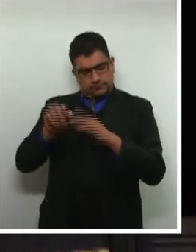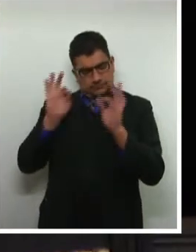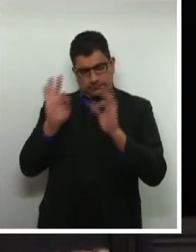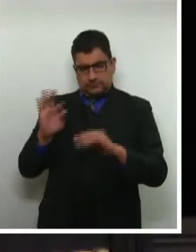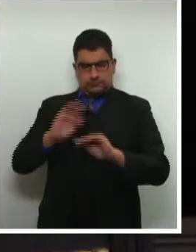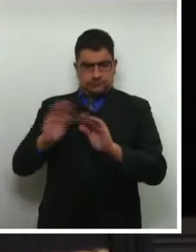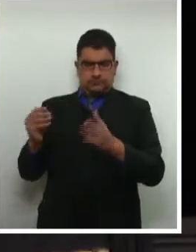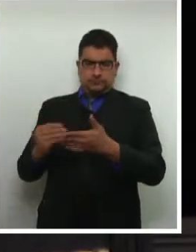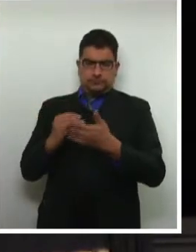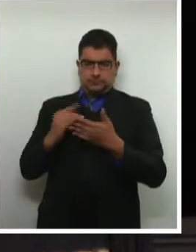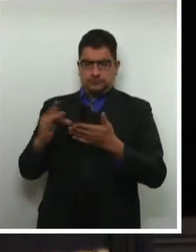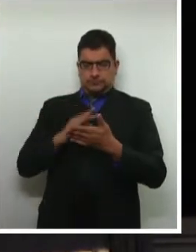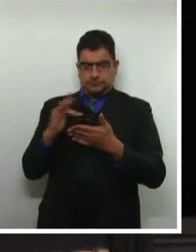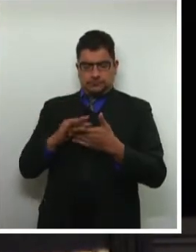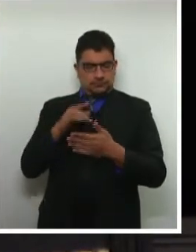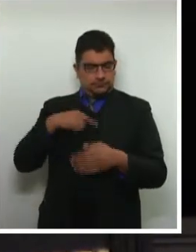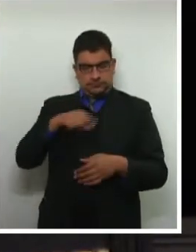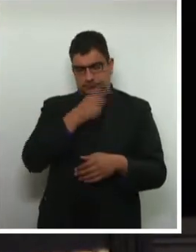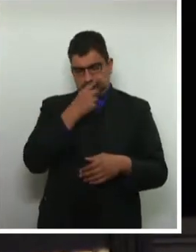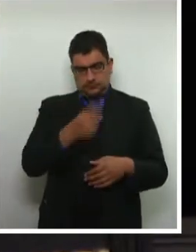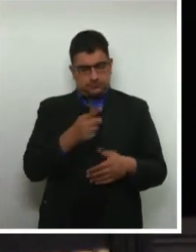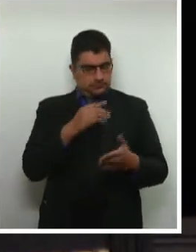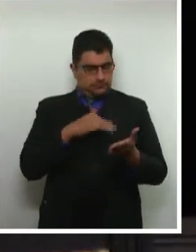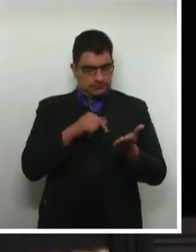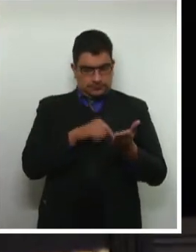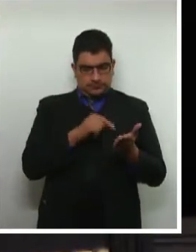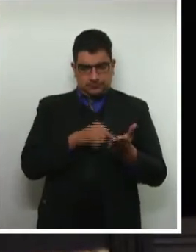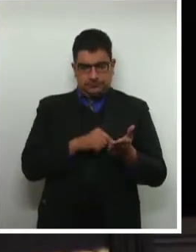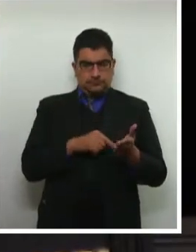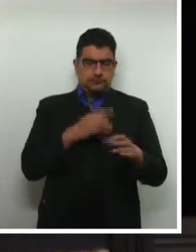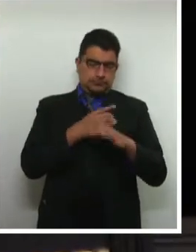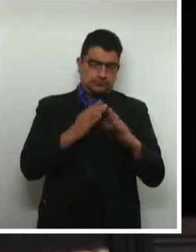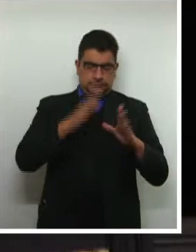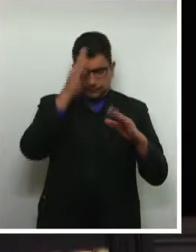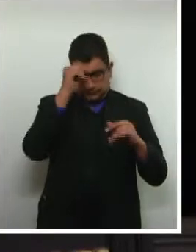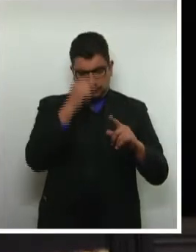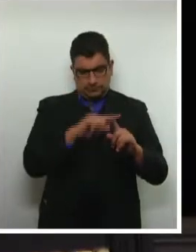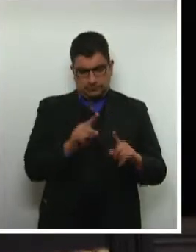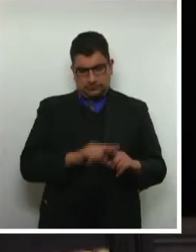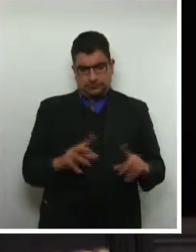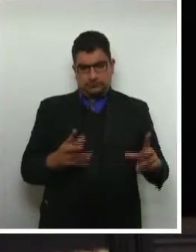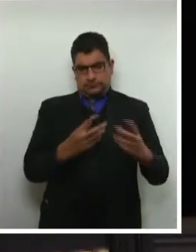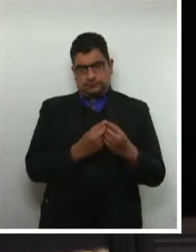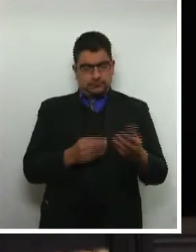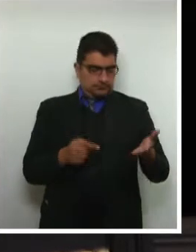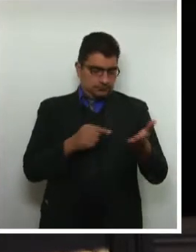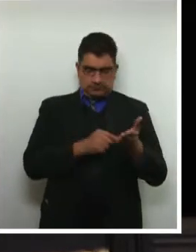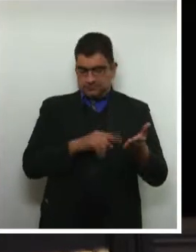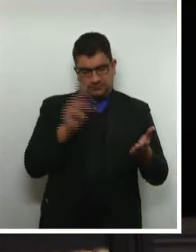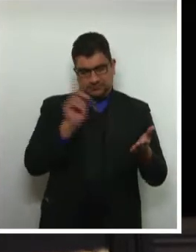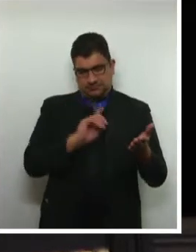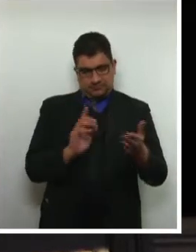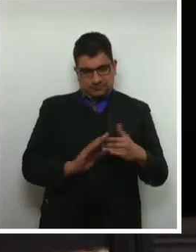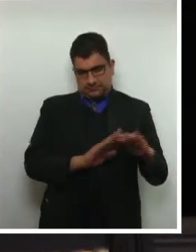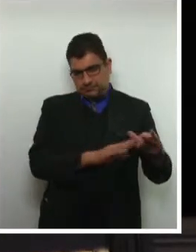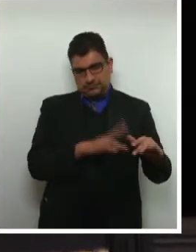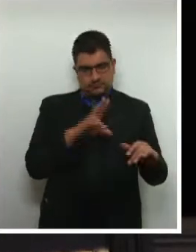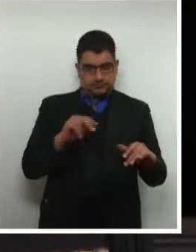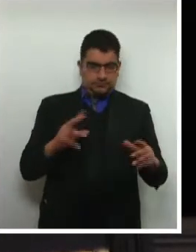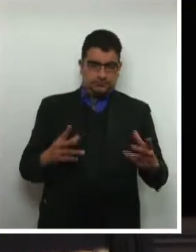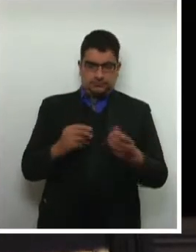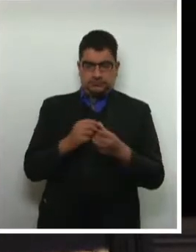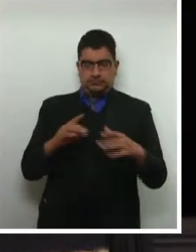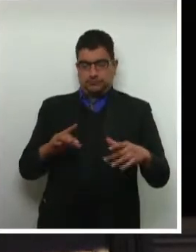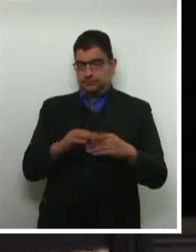me apoyen y que declaren nulos los acuerdos de esta instancia para cuando no sean